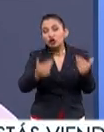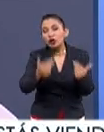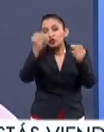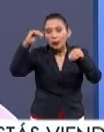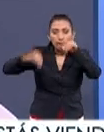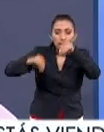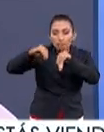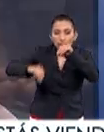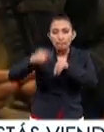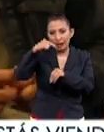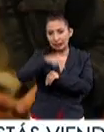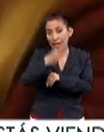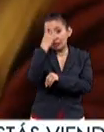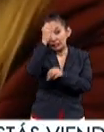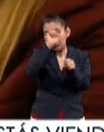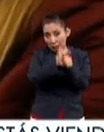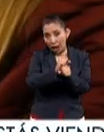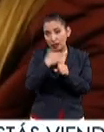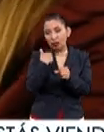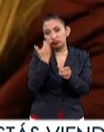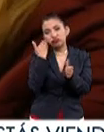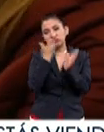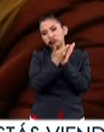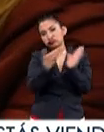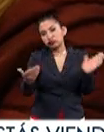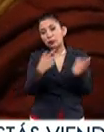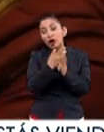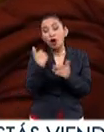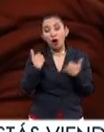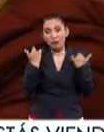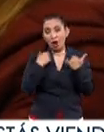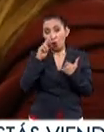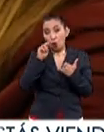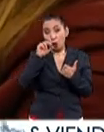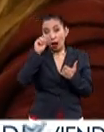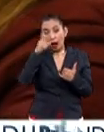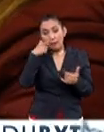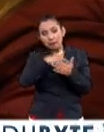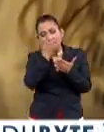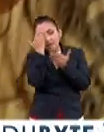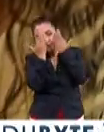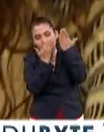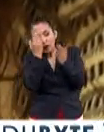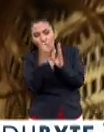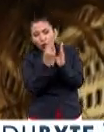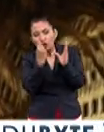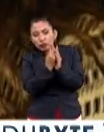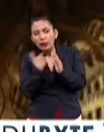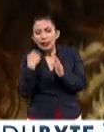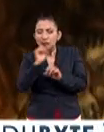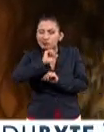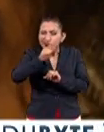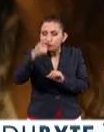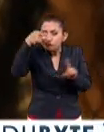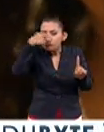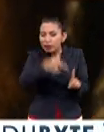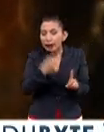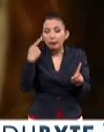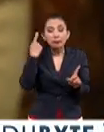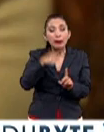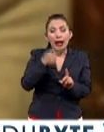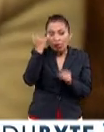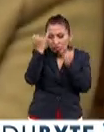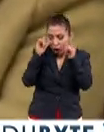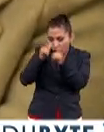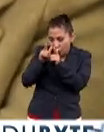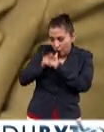negocios. Durante las 3 semanas que duró el programa, los jóvenes de la UAM tomaron cursos intensivos de especialización con el fin de